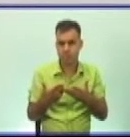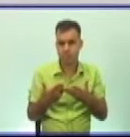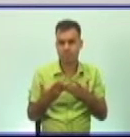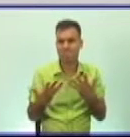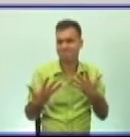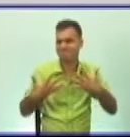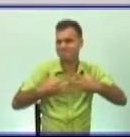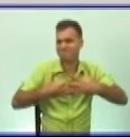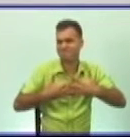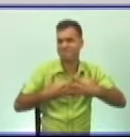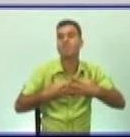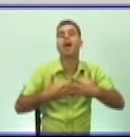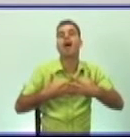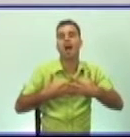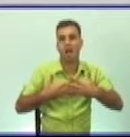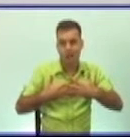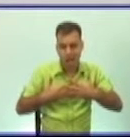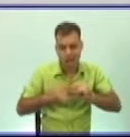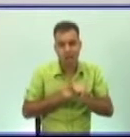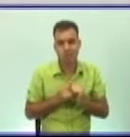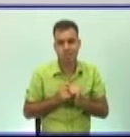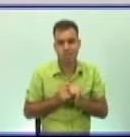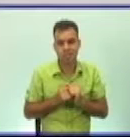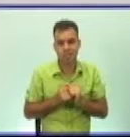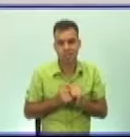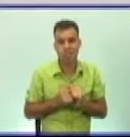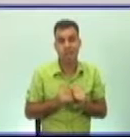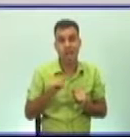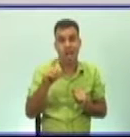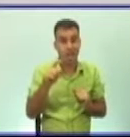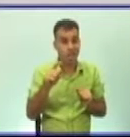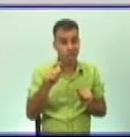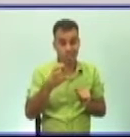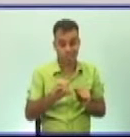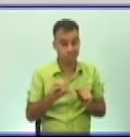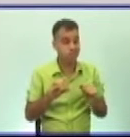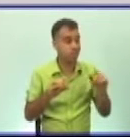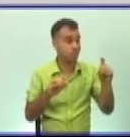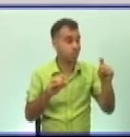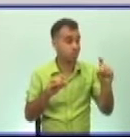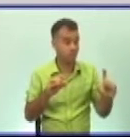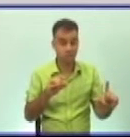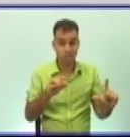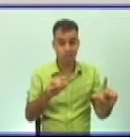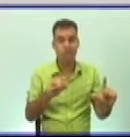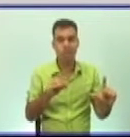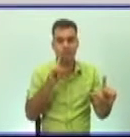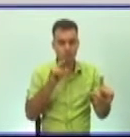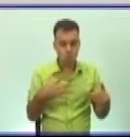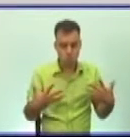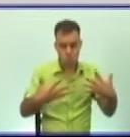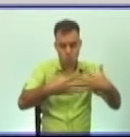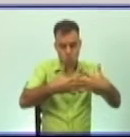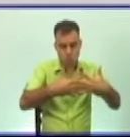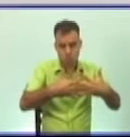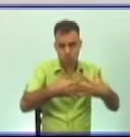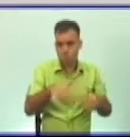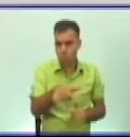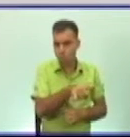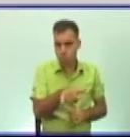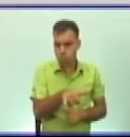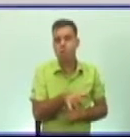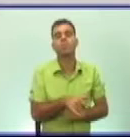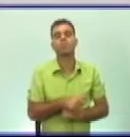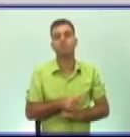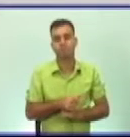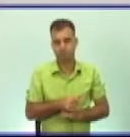corresponde cuando los valores de las reactancias coinciden. Es decir, cuando la reactancia inductiva coincide con la